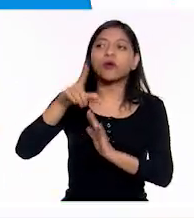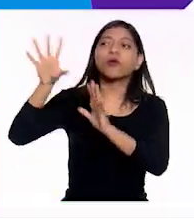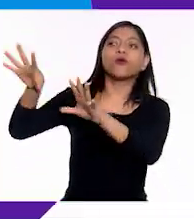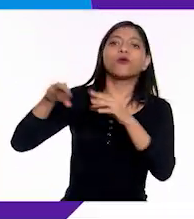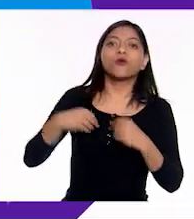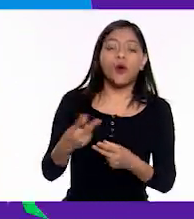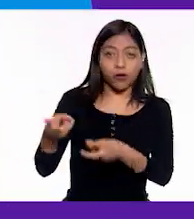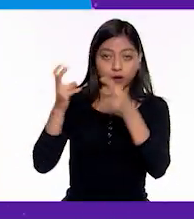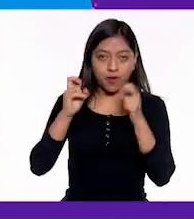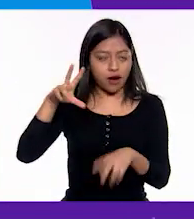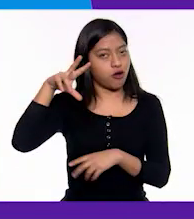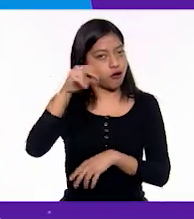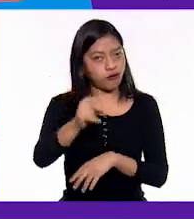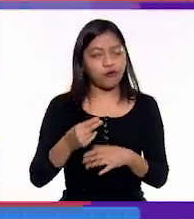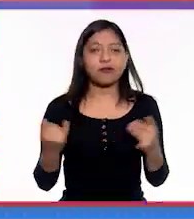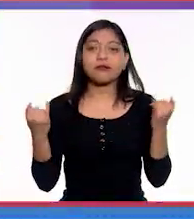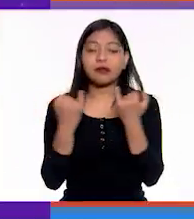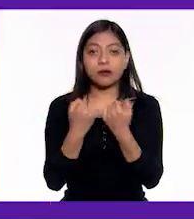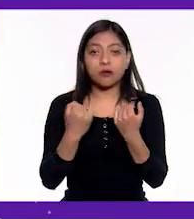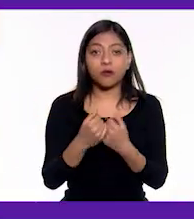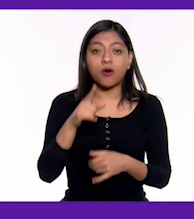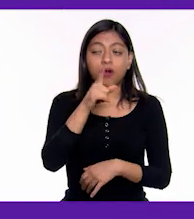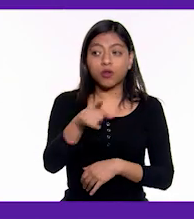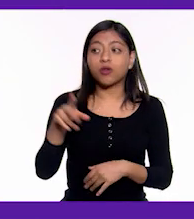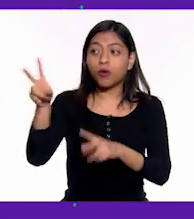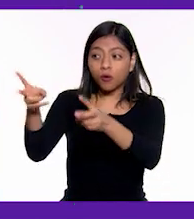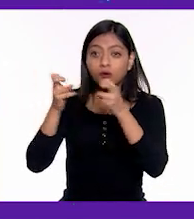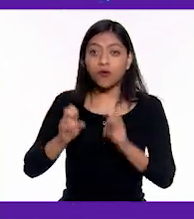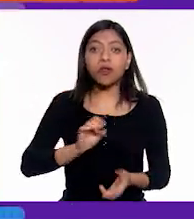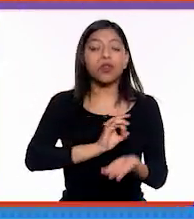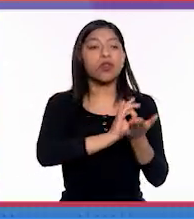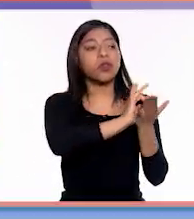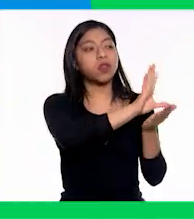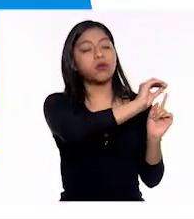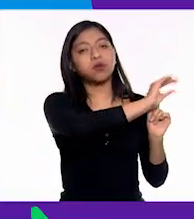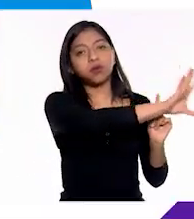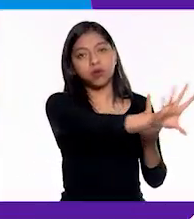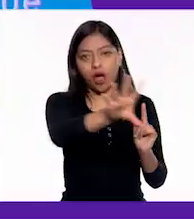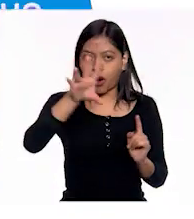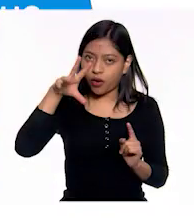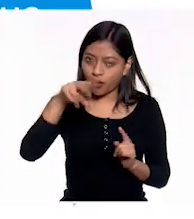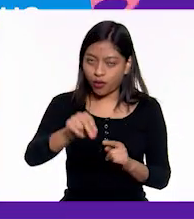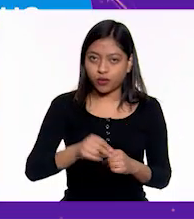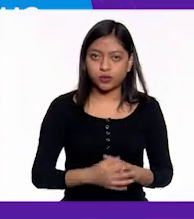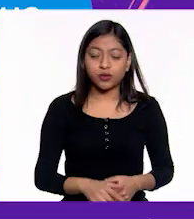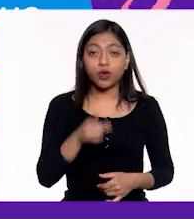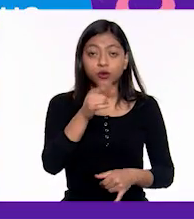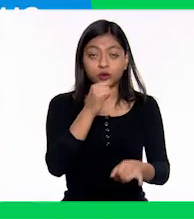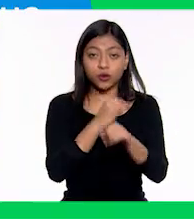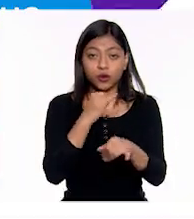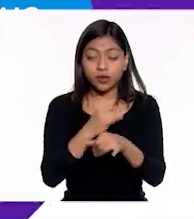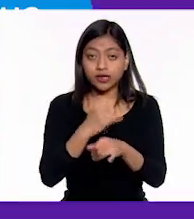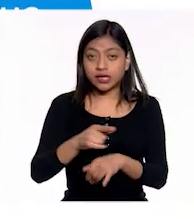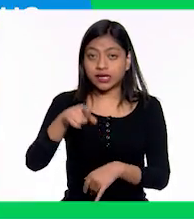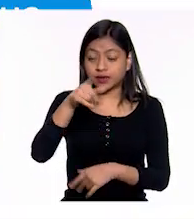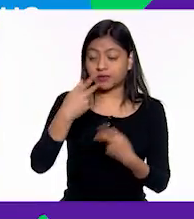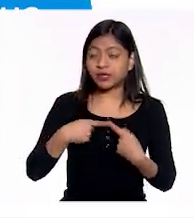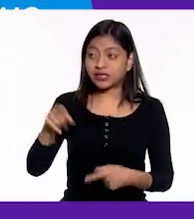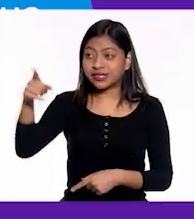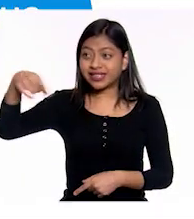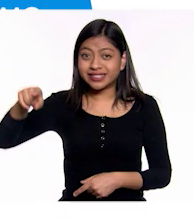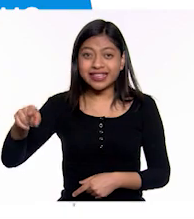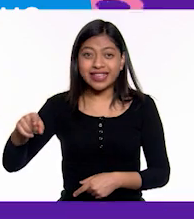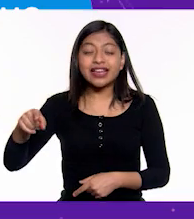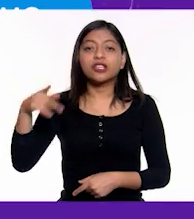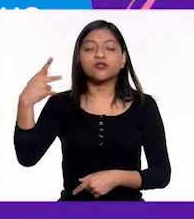otros cibernautas, y mucho menos compartirla sin su consentimiento. Nunca hagas con el yo digital de otros lo que no te